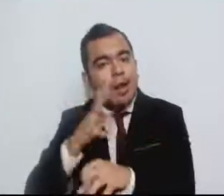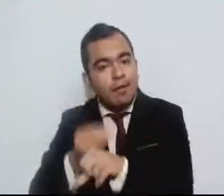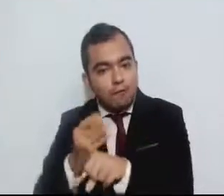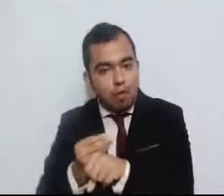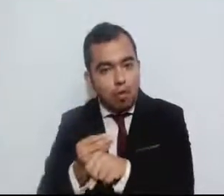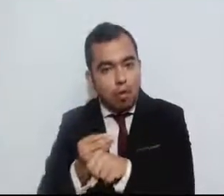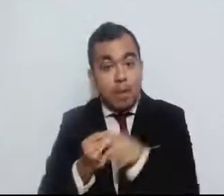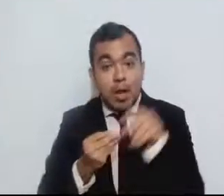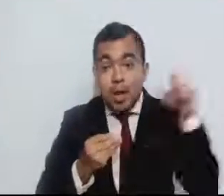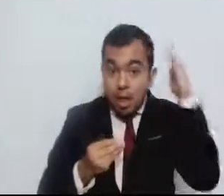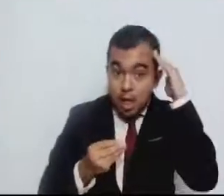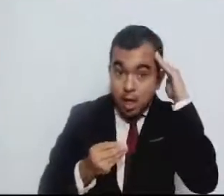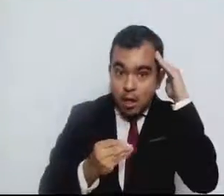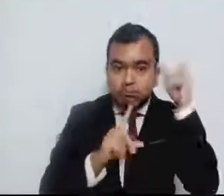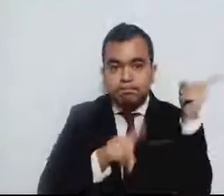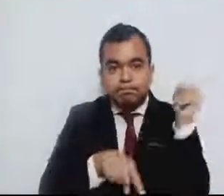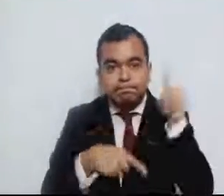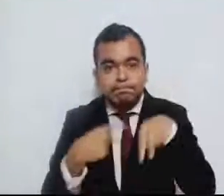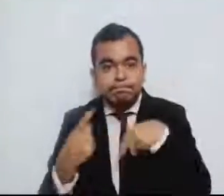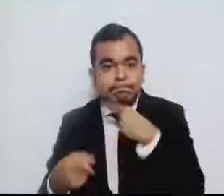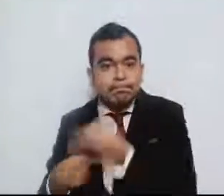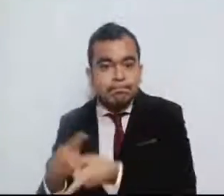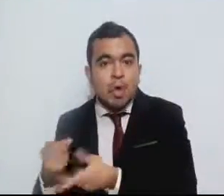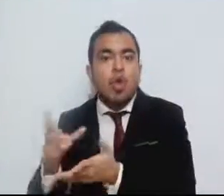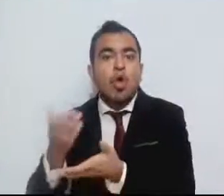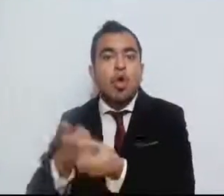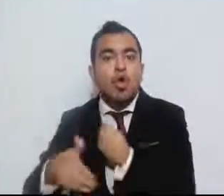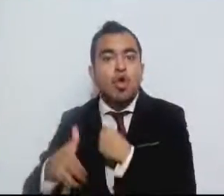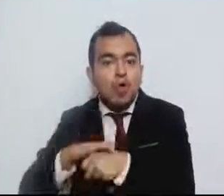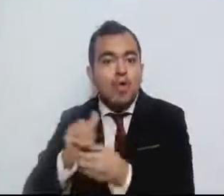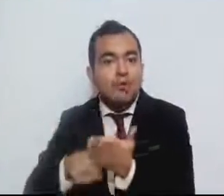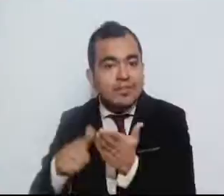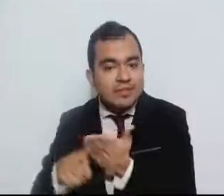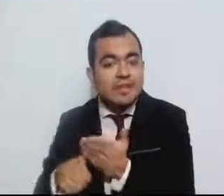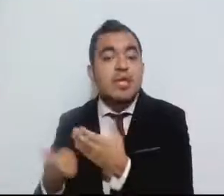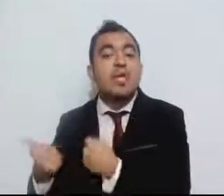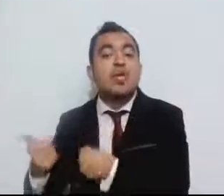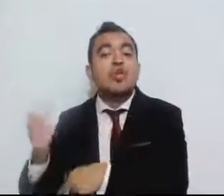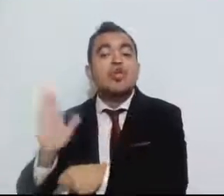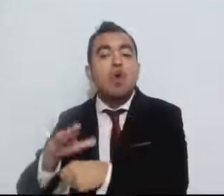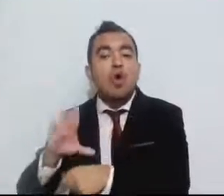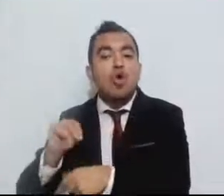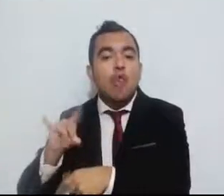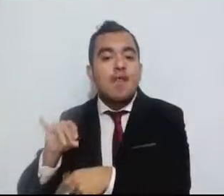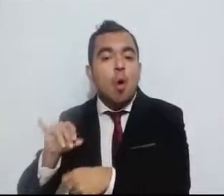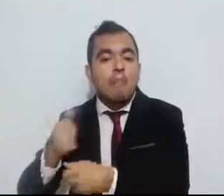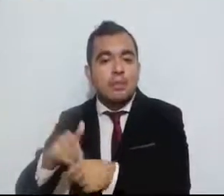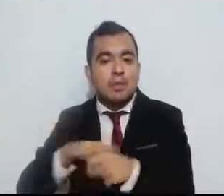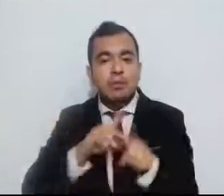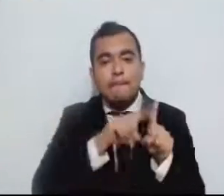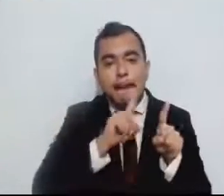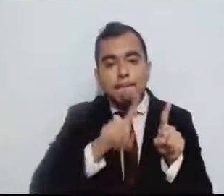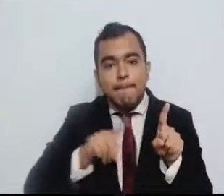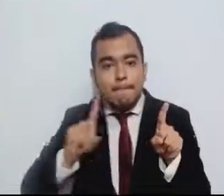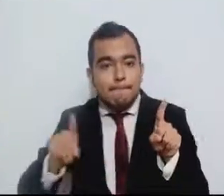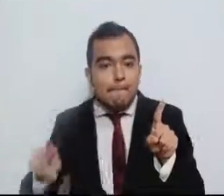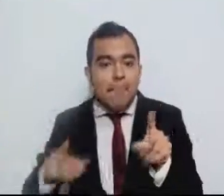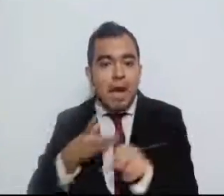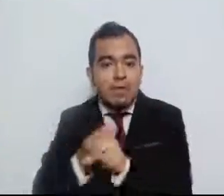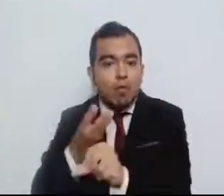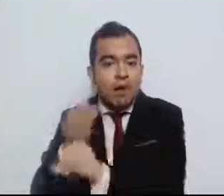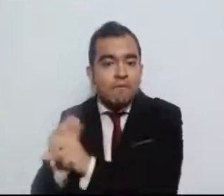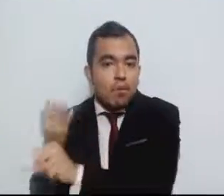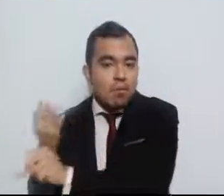al Código Administrativo, que ya hay mucho material por el que se puede legislar. Entonces,